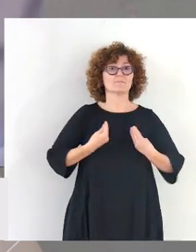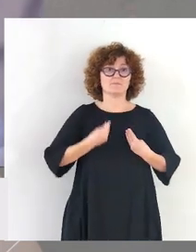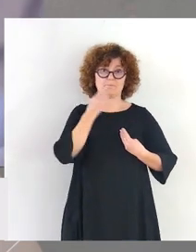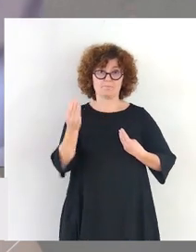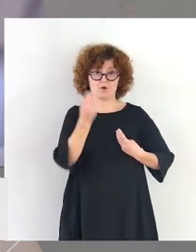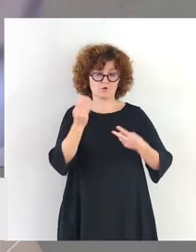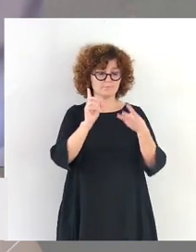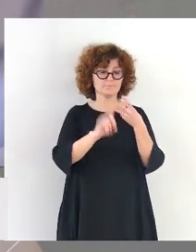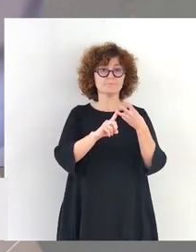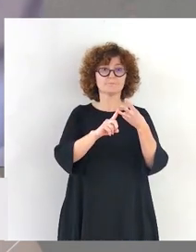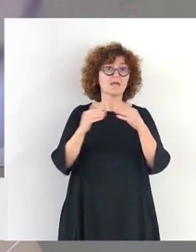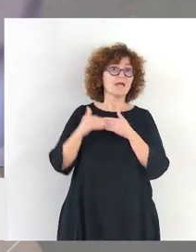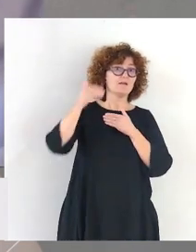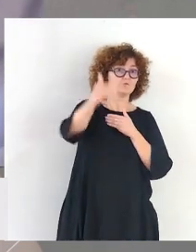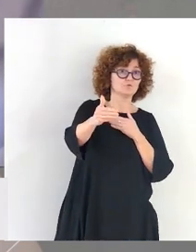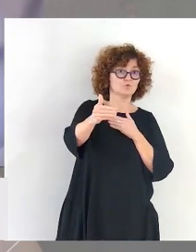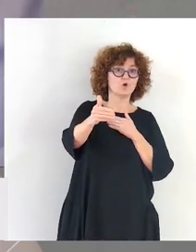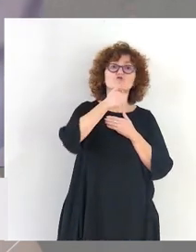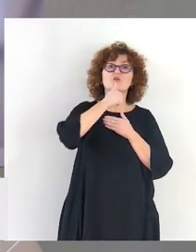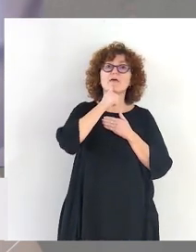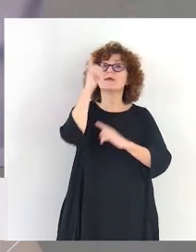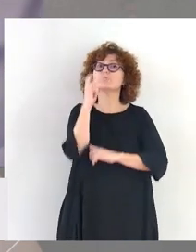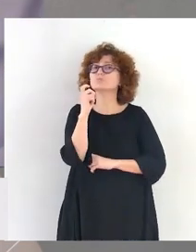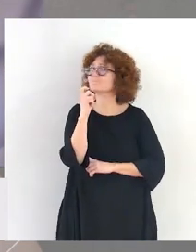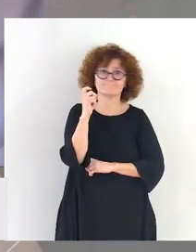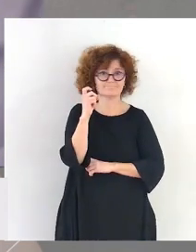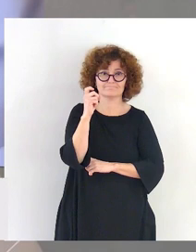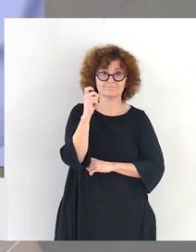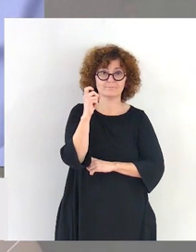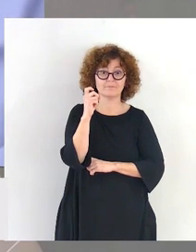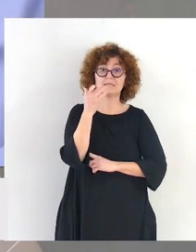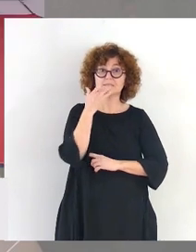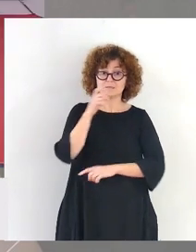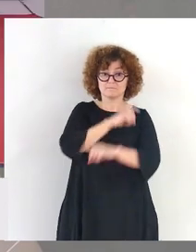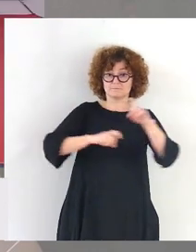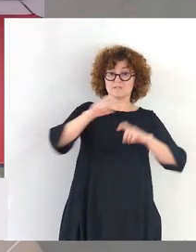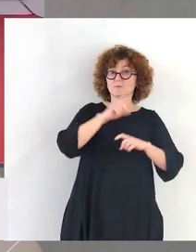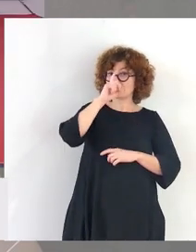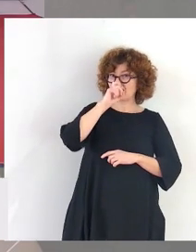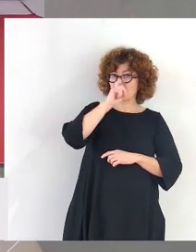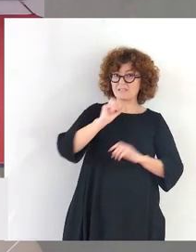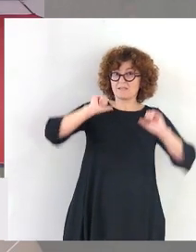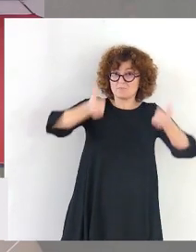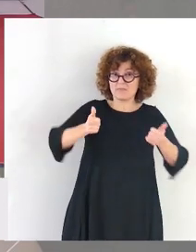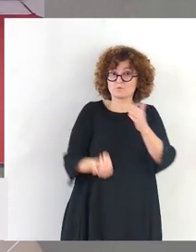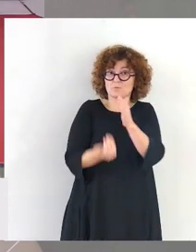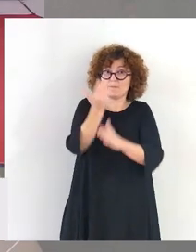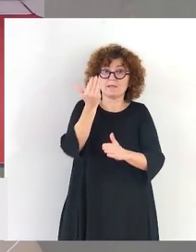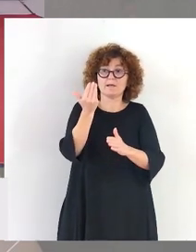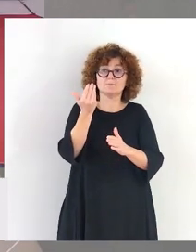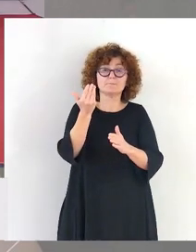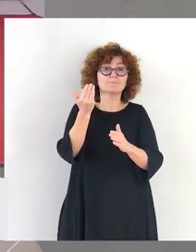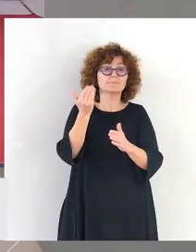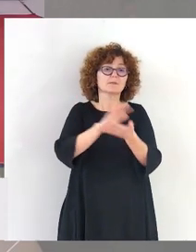por último el futuro no está escrito por lo tanto si retomamos como recordáis empezamos esta mañana que hacía una